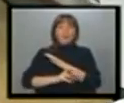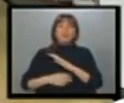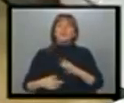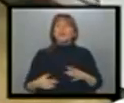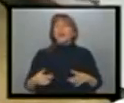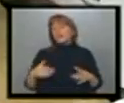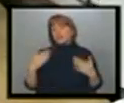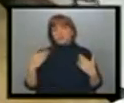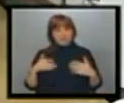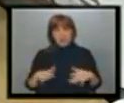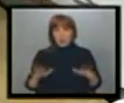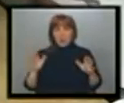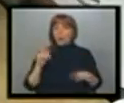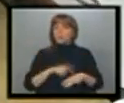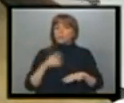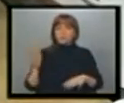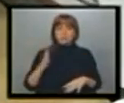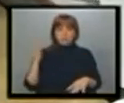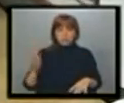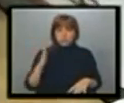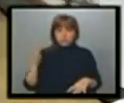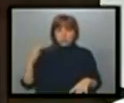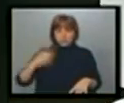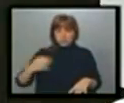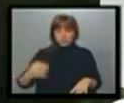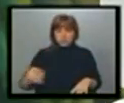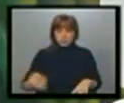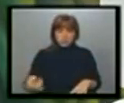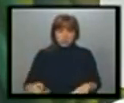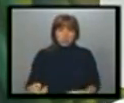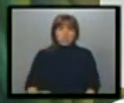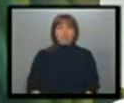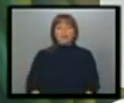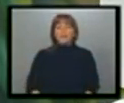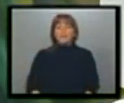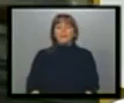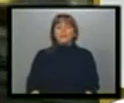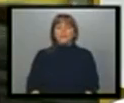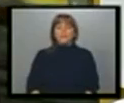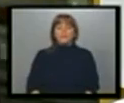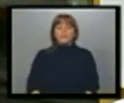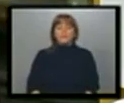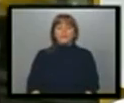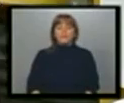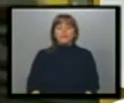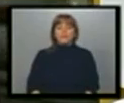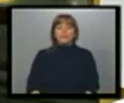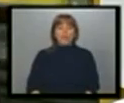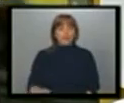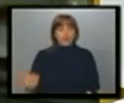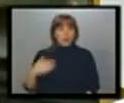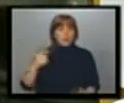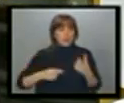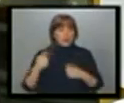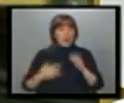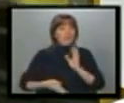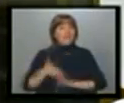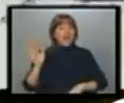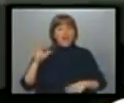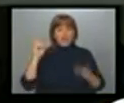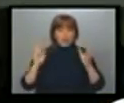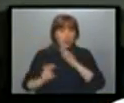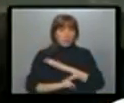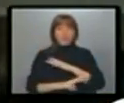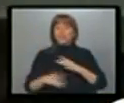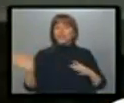hasta el momento, en la línea A, B, C, D, E y el premetro. Afortunadamente, todos aquellos que tengan que viajar en subte, todas las